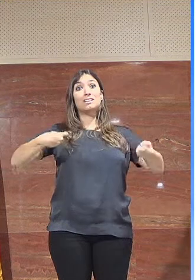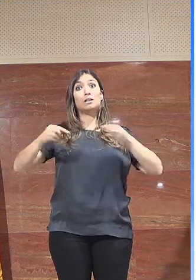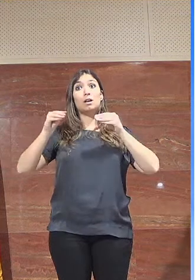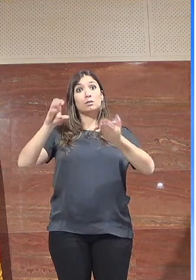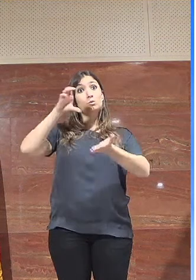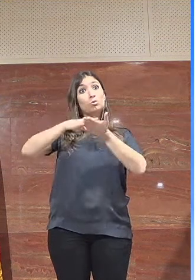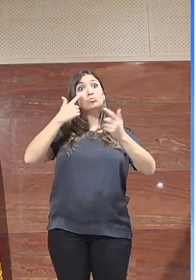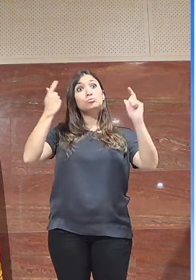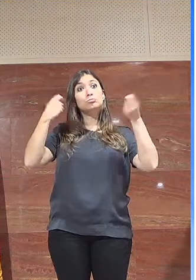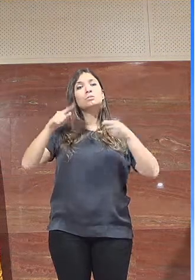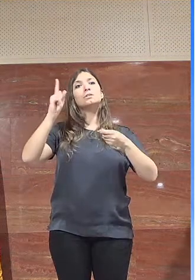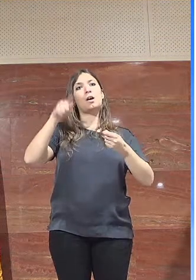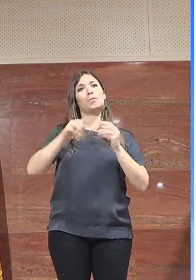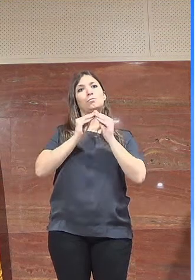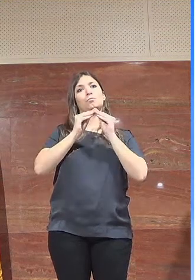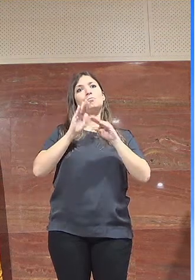Vodafone.